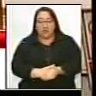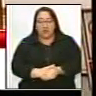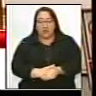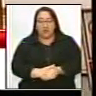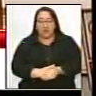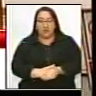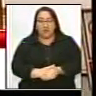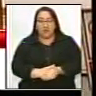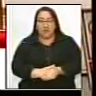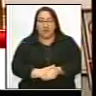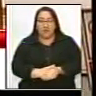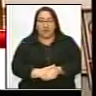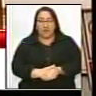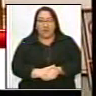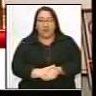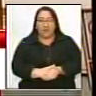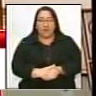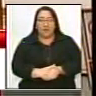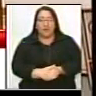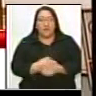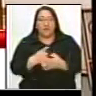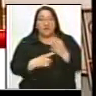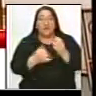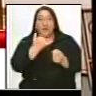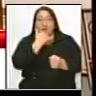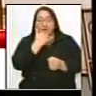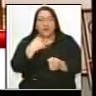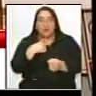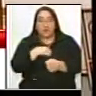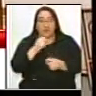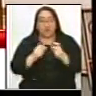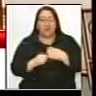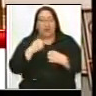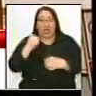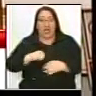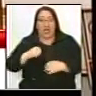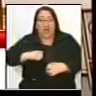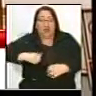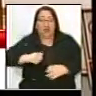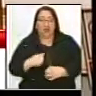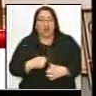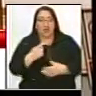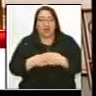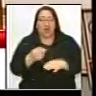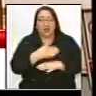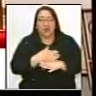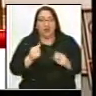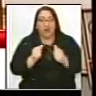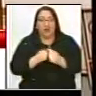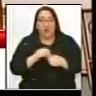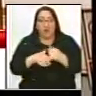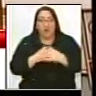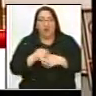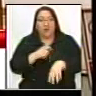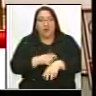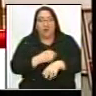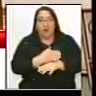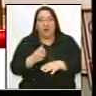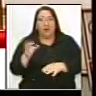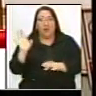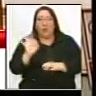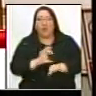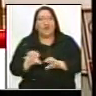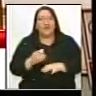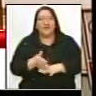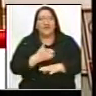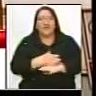estadio. Lo que sucede es que nuestros alcaldes que estuvieron en esos periodos nunca hicieron nada.